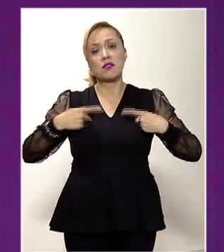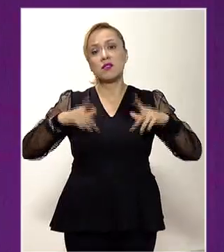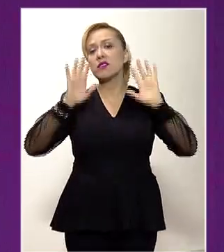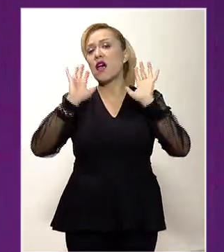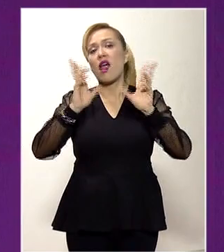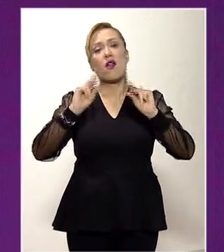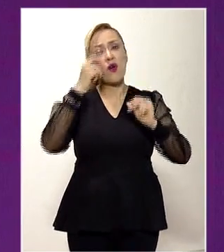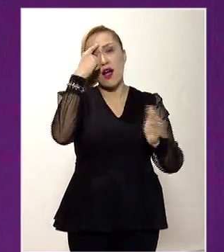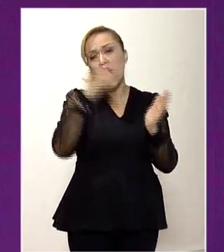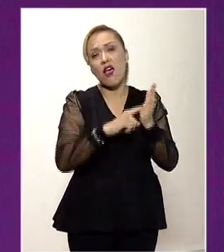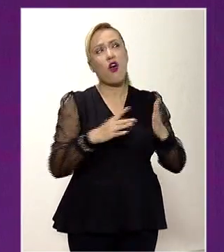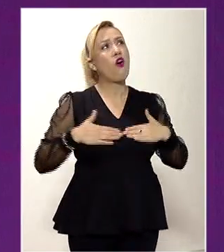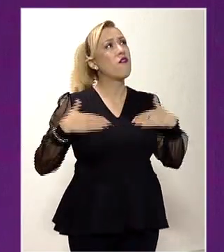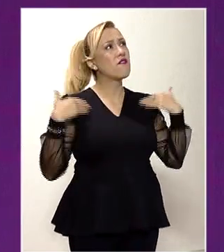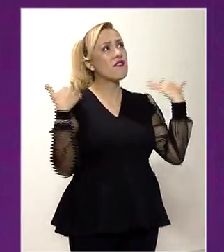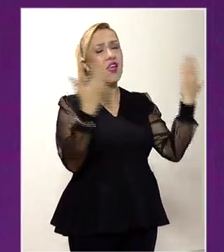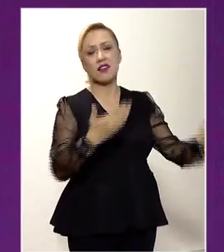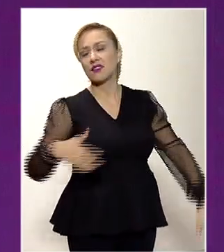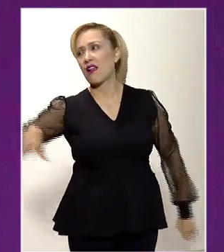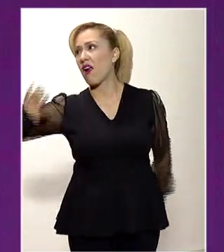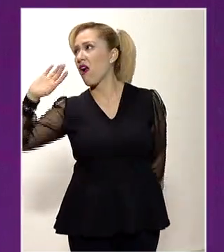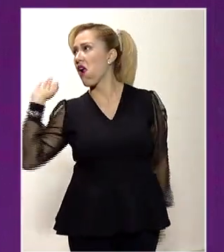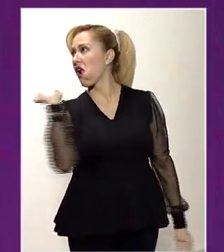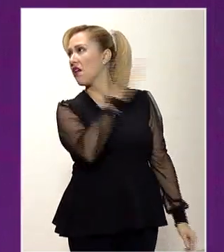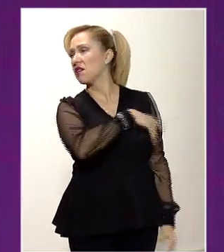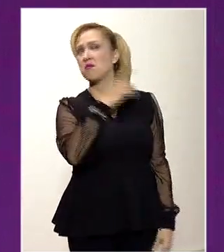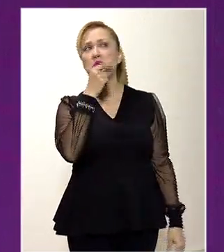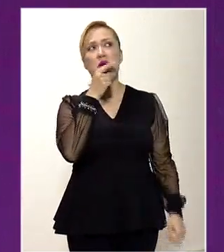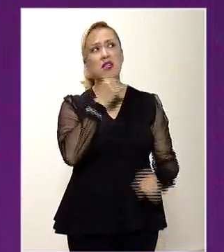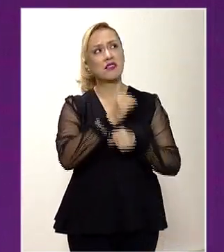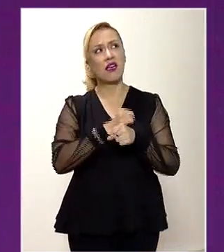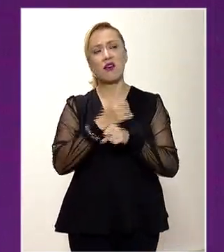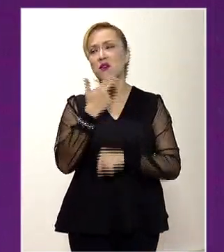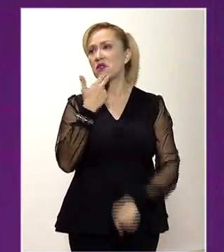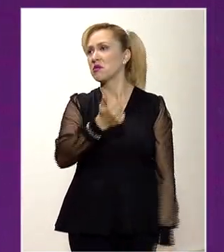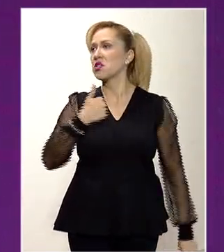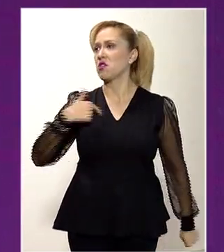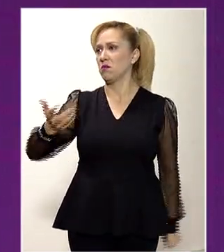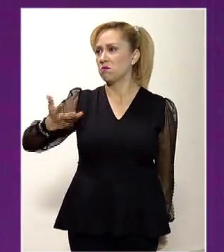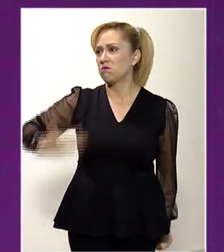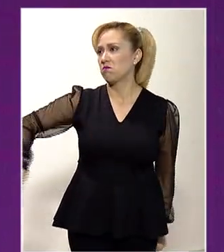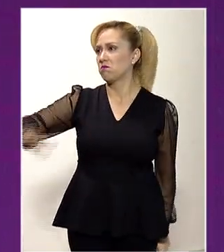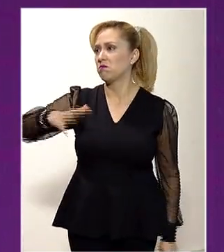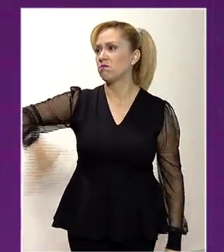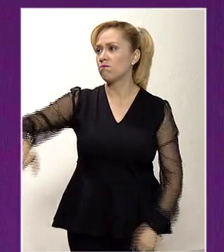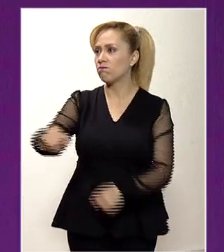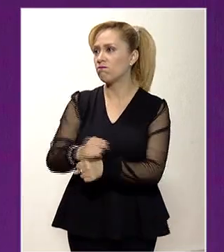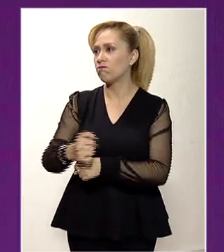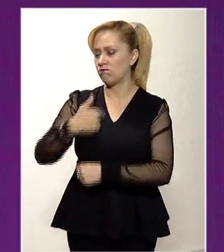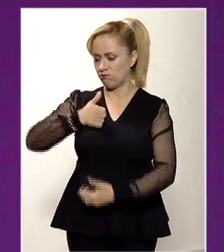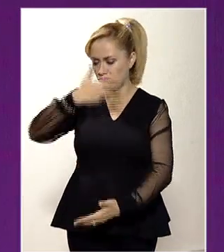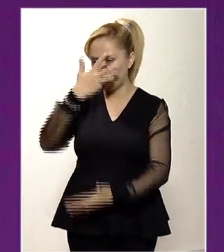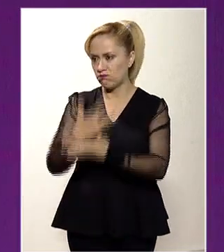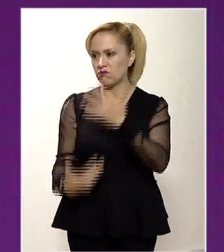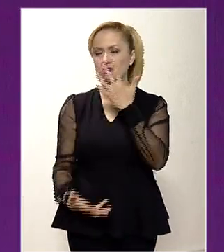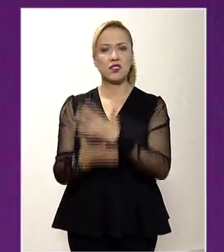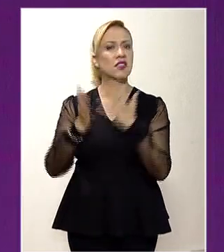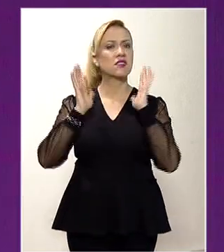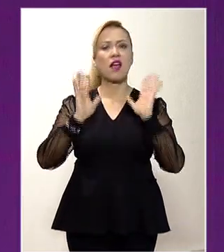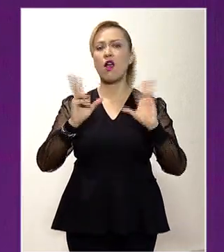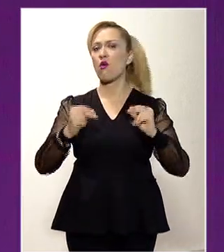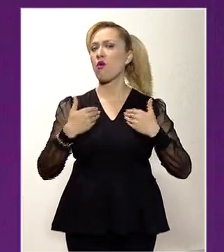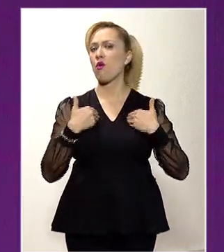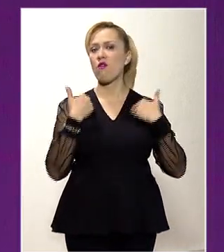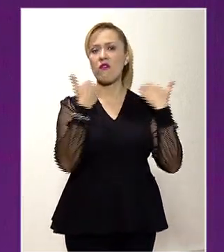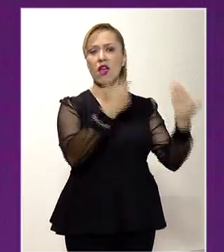autoridad, ¿no? Se han vuelto investigadoras, se han vuelto buscadoras, pero además no confían y ya no se confía en que la autoridad lo